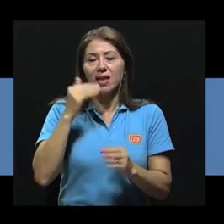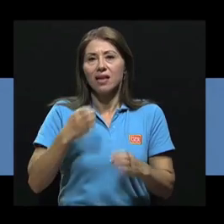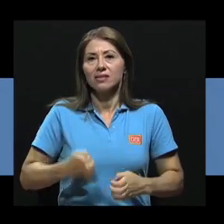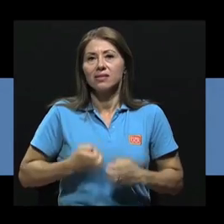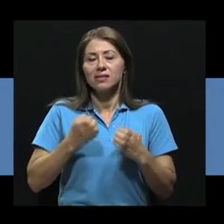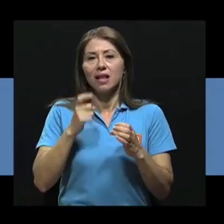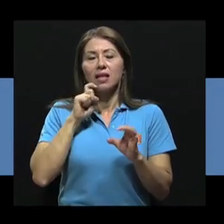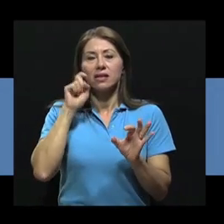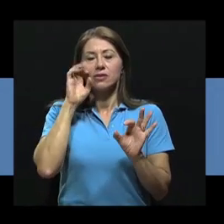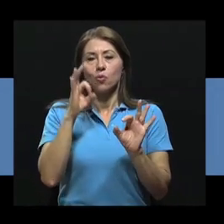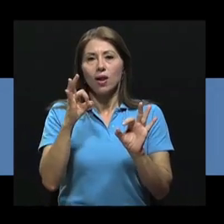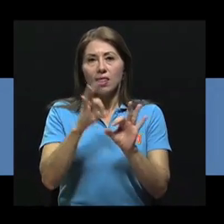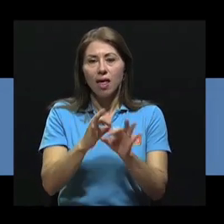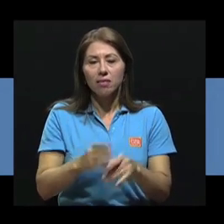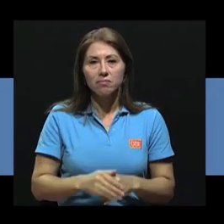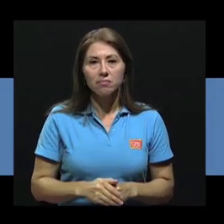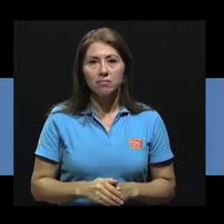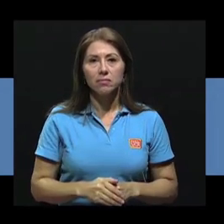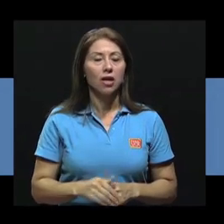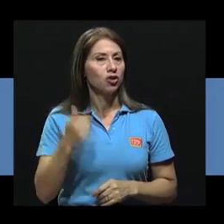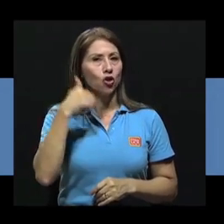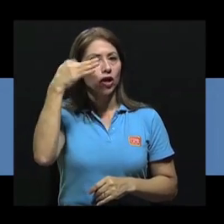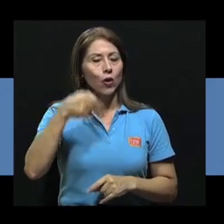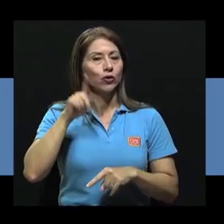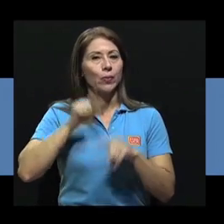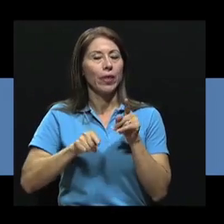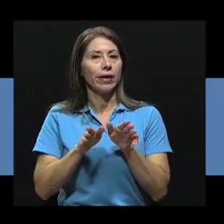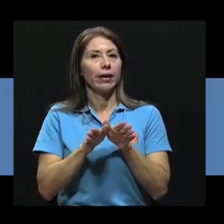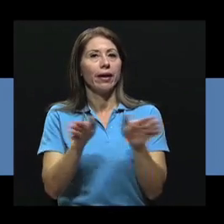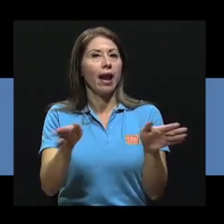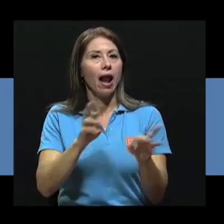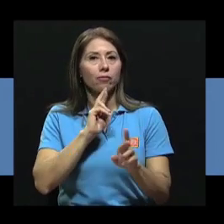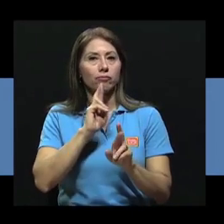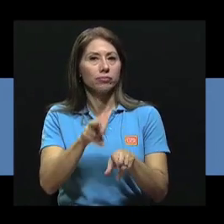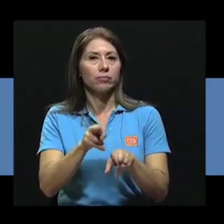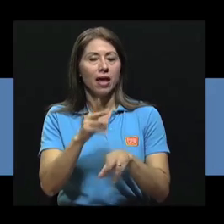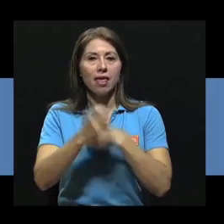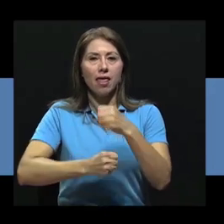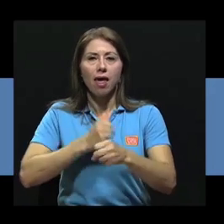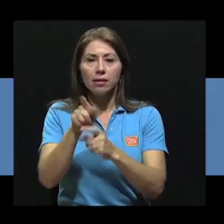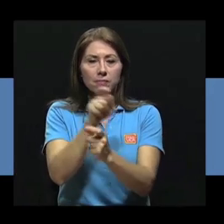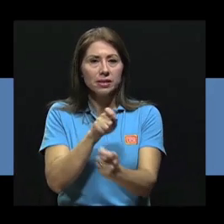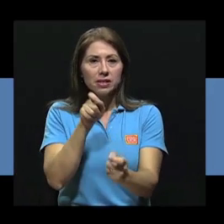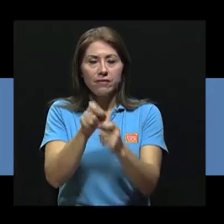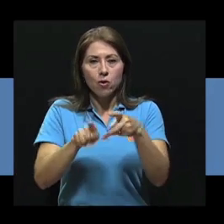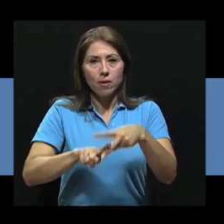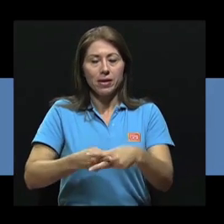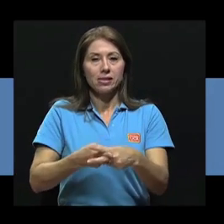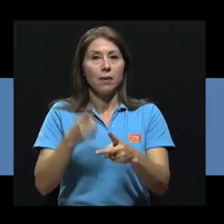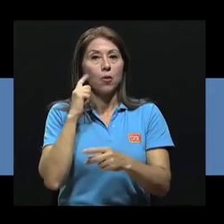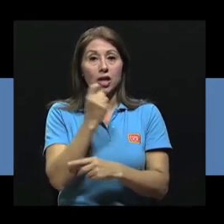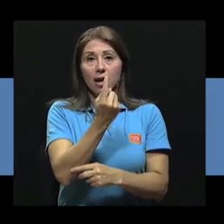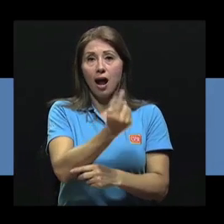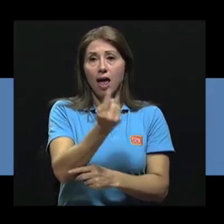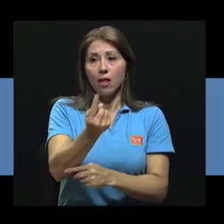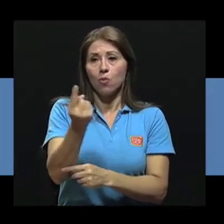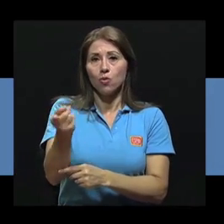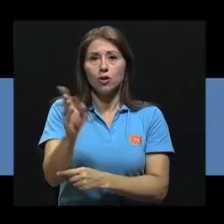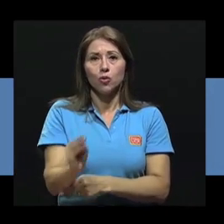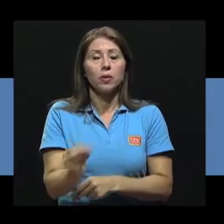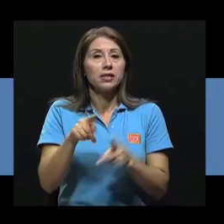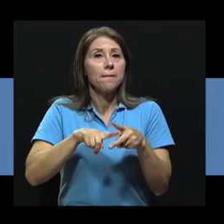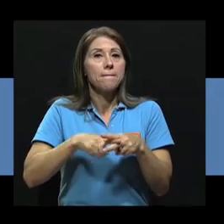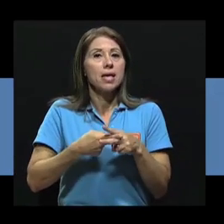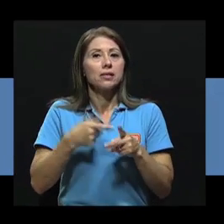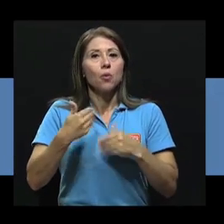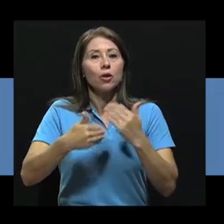existe la sexualidad, ¿verdad? Bueno, yo creo que no se puede generalizar, no se puede decir como una edad tan específico porque cada uno de ellos pues